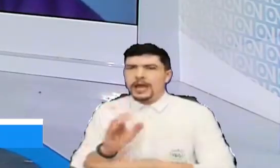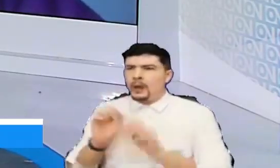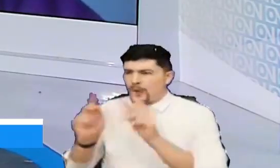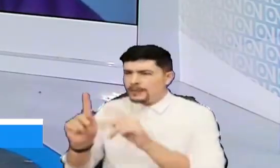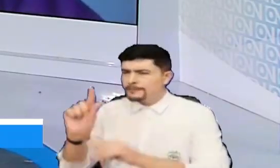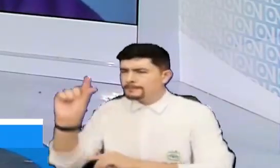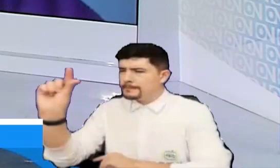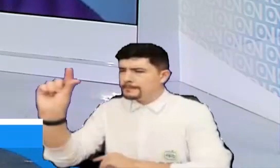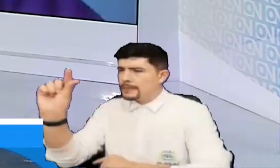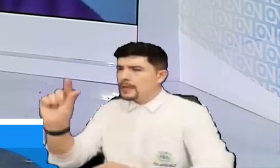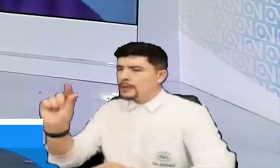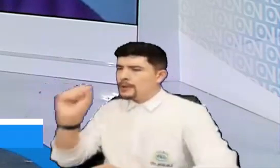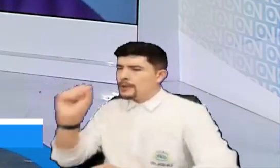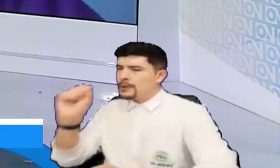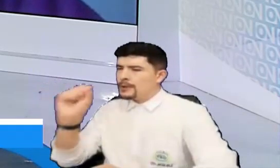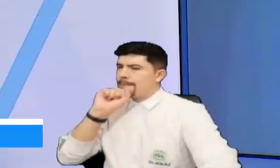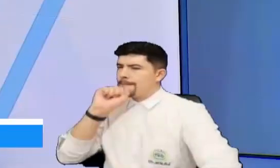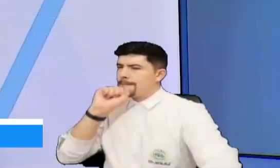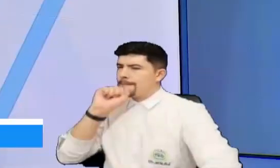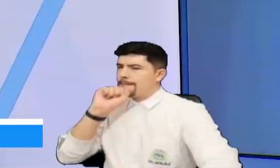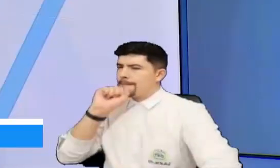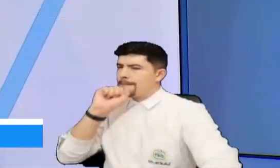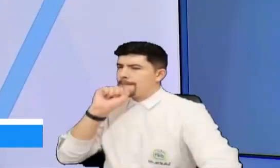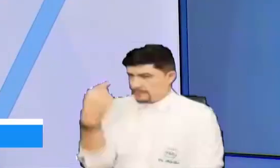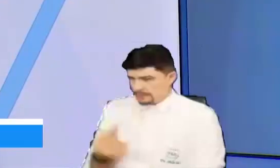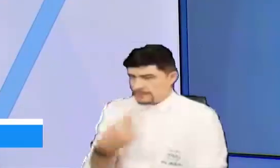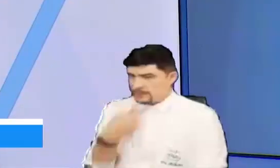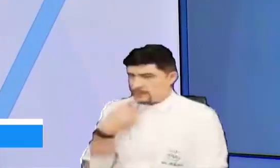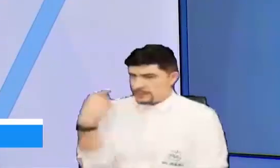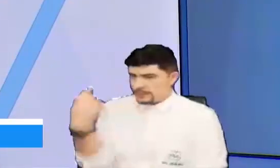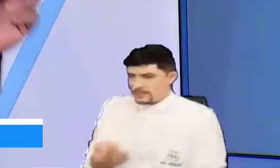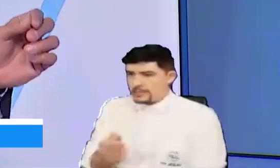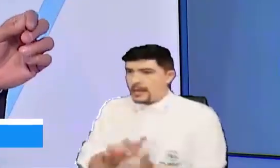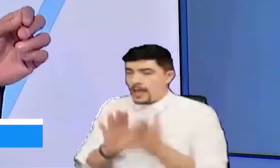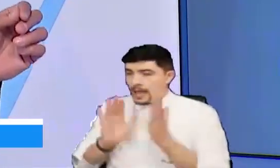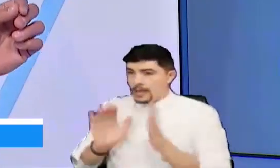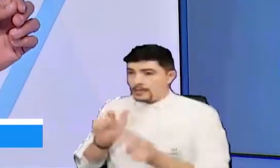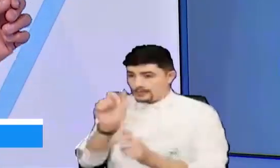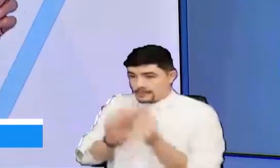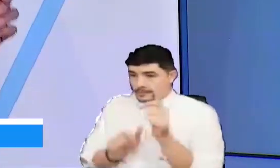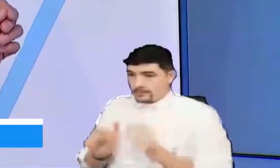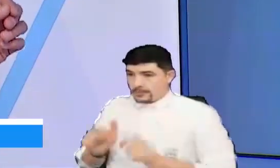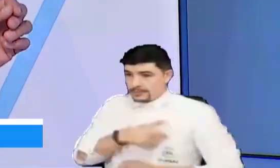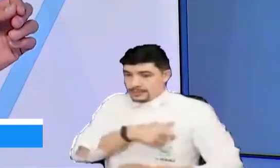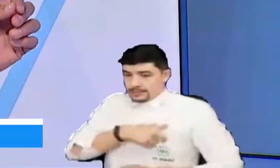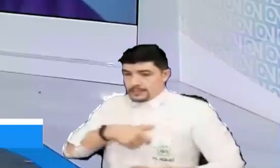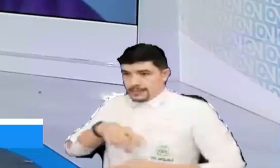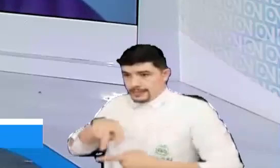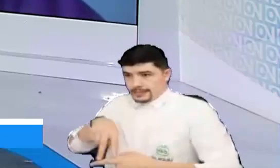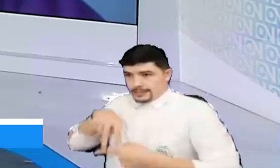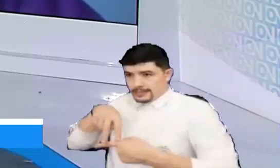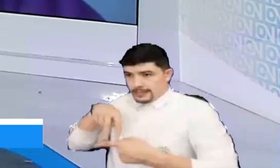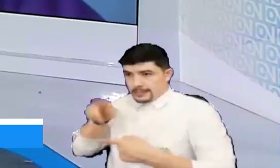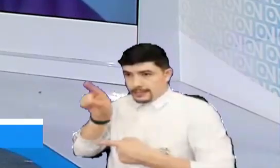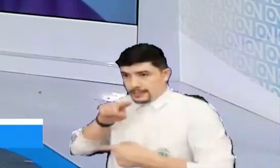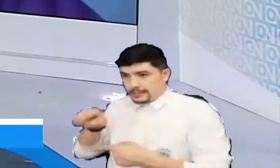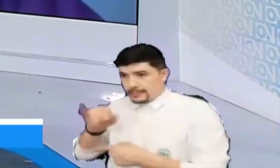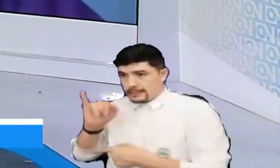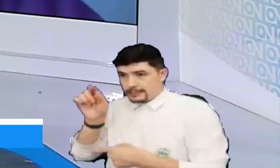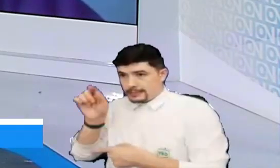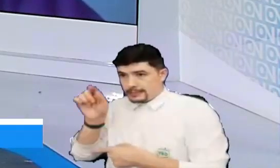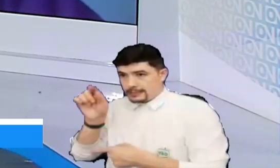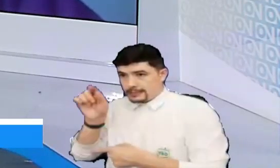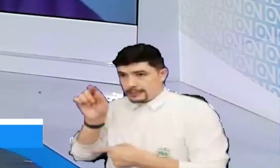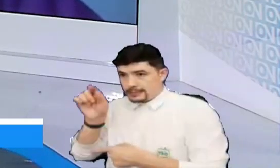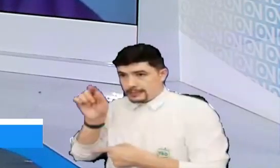que quien hace parte del SISBEN puede también hacer parte de este ingreso, por lo menos el que no sabe manejar